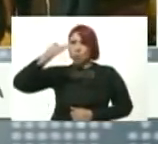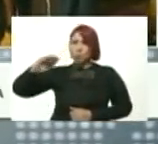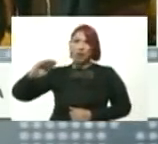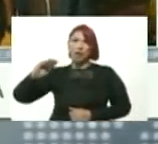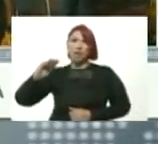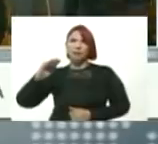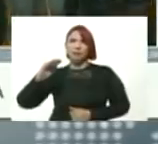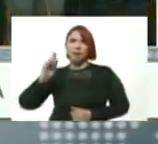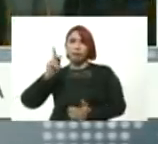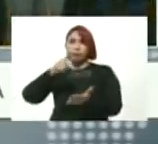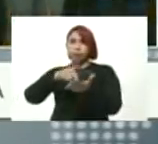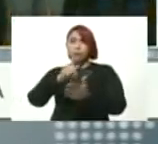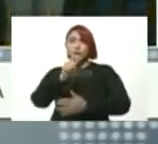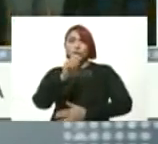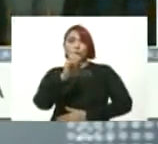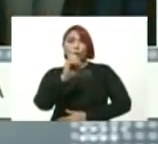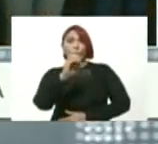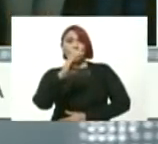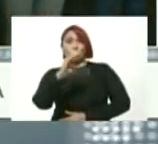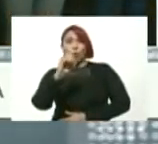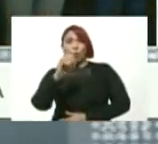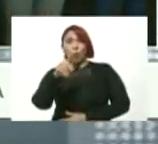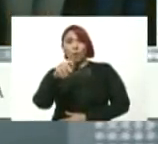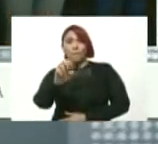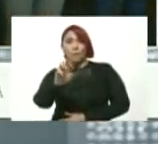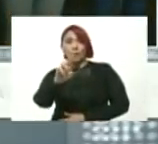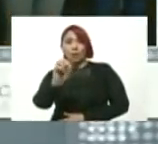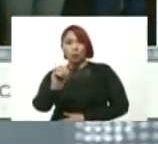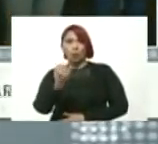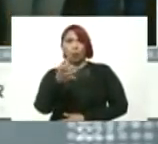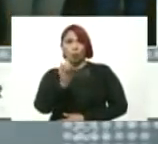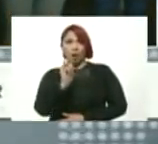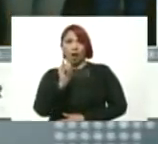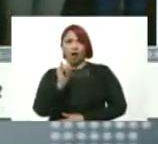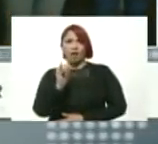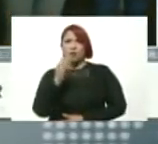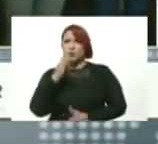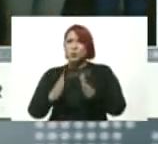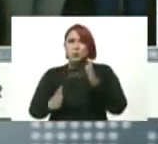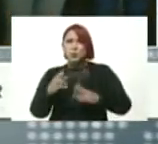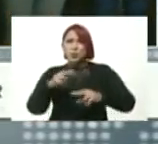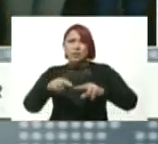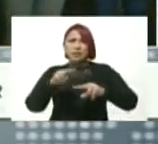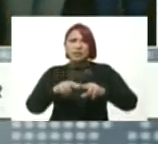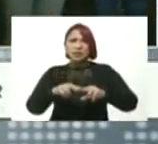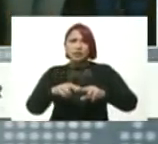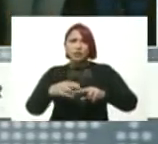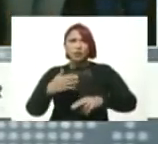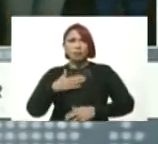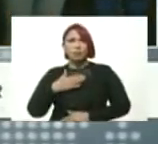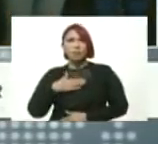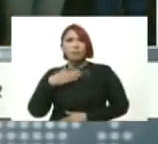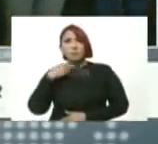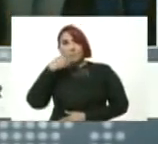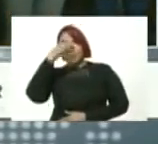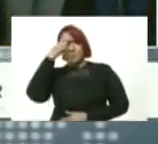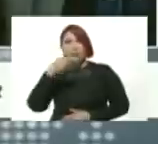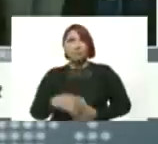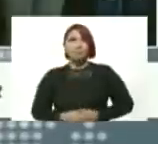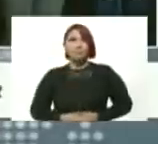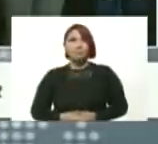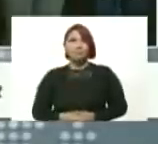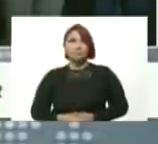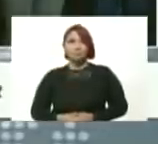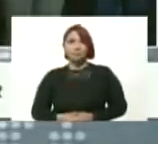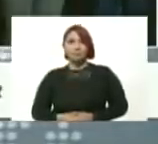allí en esa zona corrió jovencito y niñito nicolasito pero mi papá